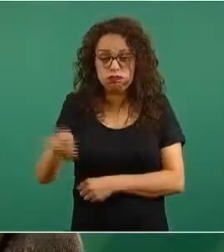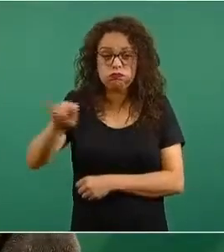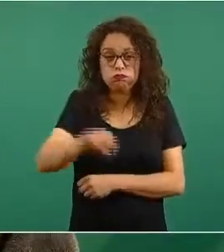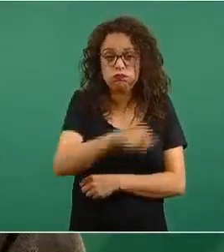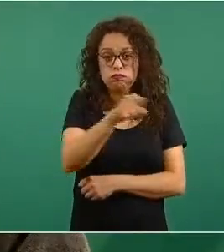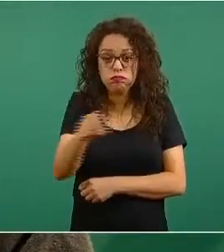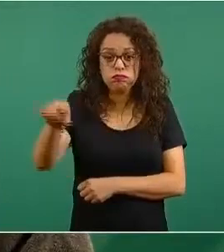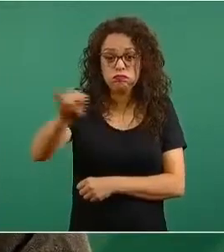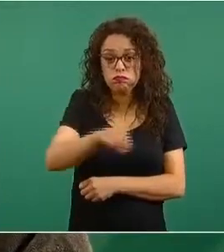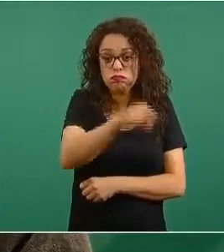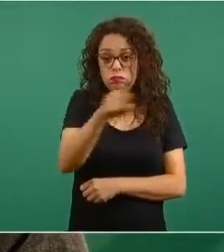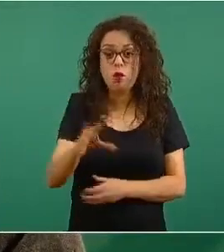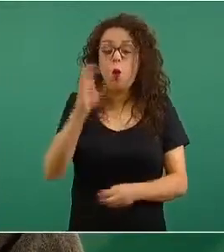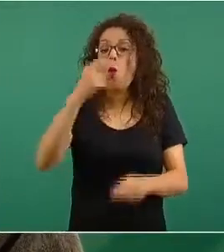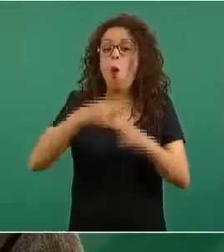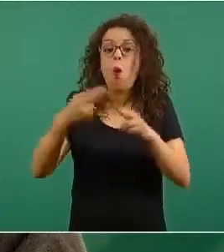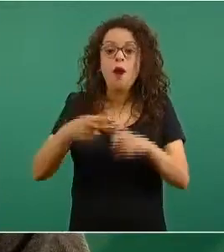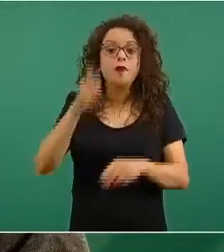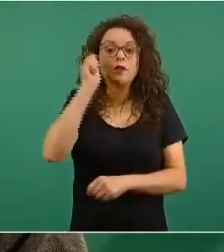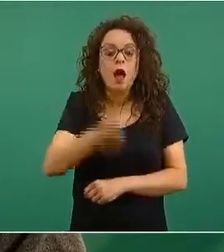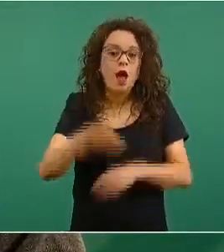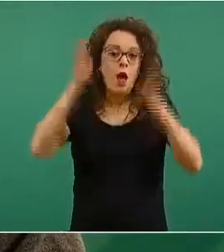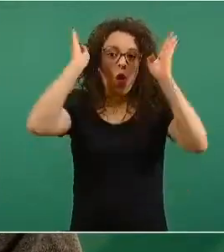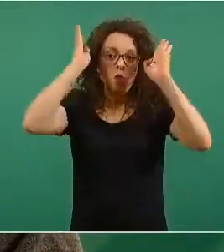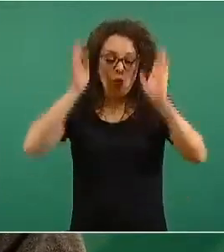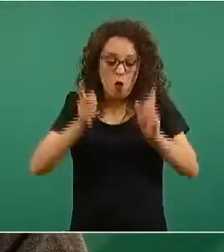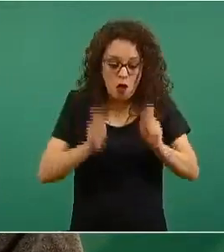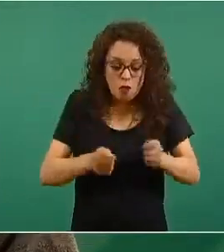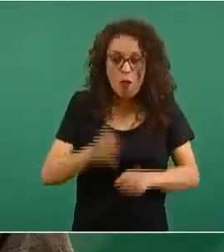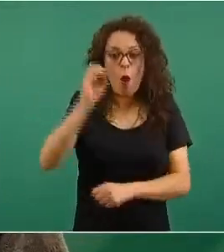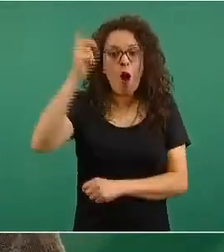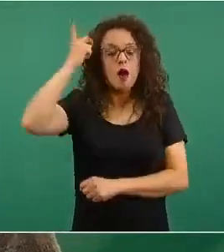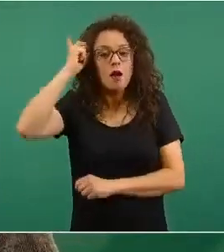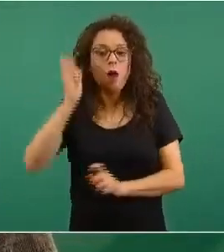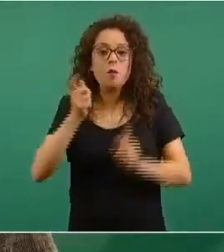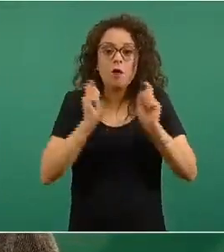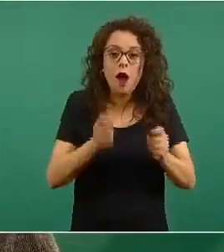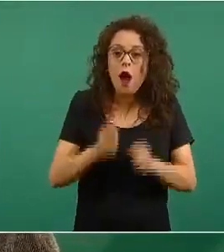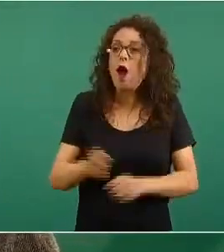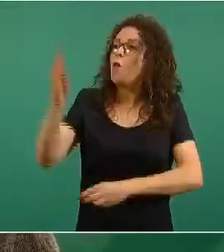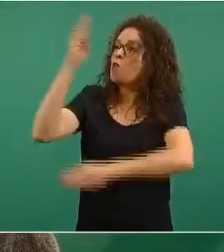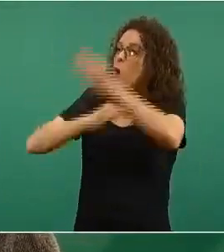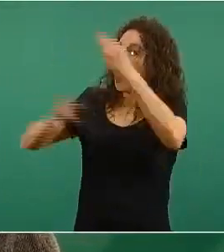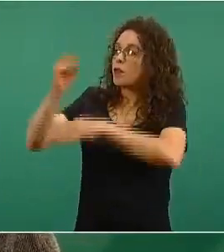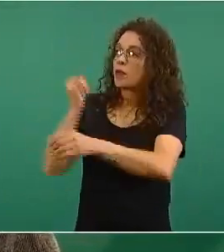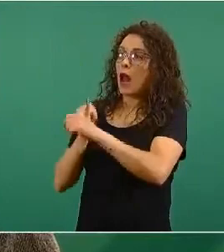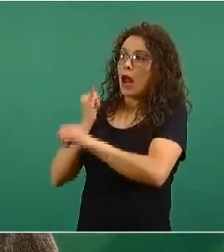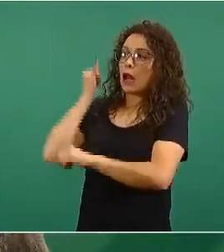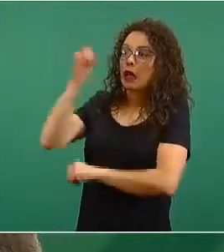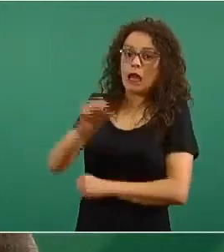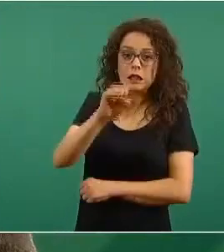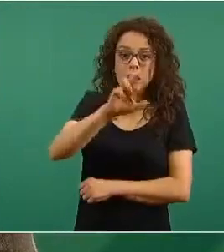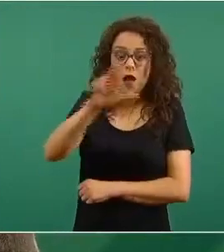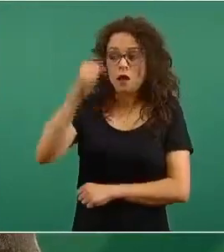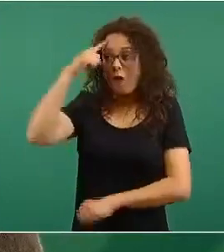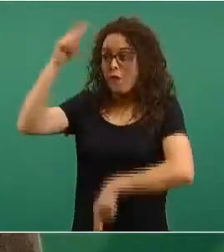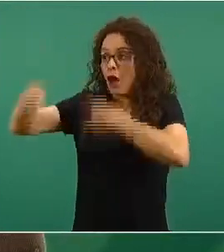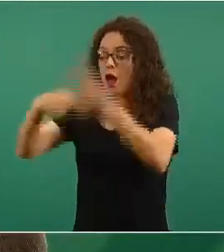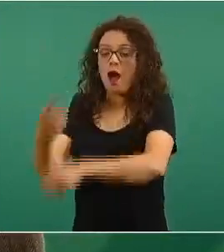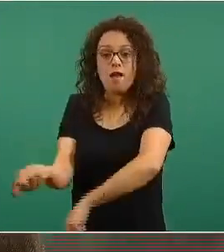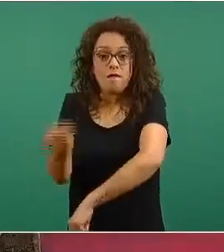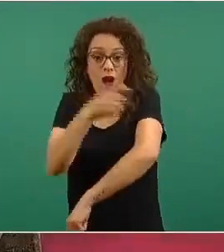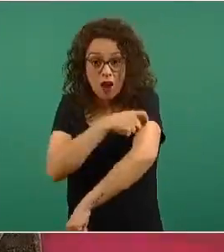animal, incluso tomar un caballo, un burro y lanzarse a la sierra a ir a vacunar. Pero tenemos